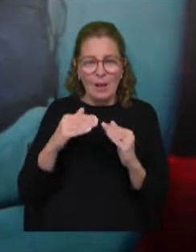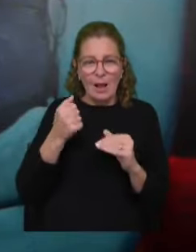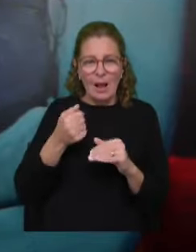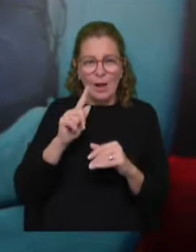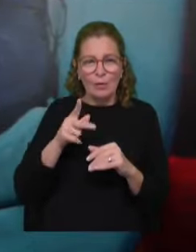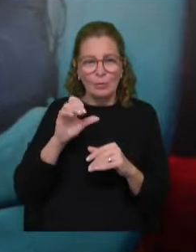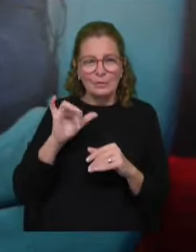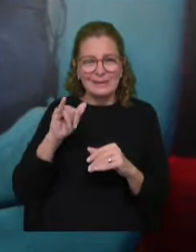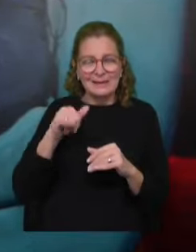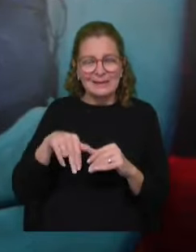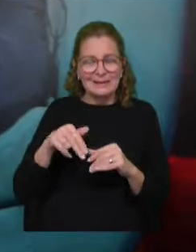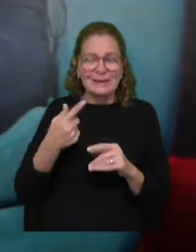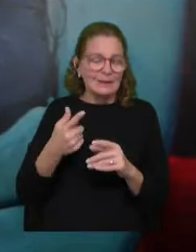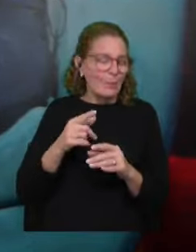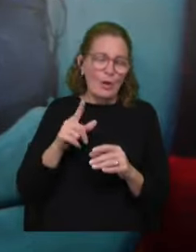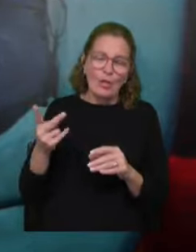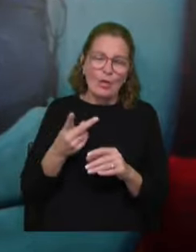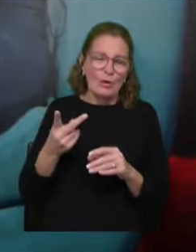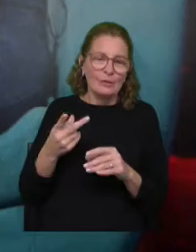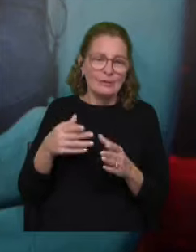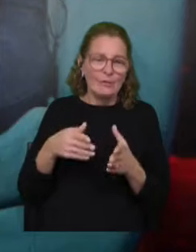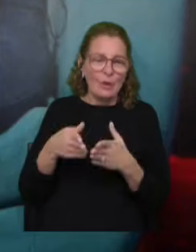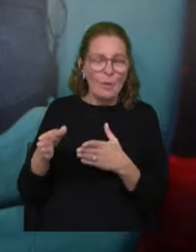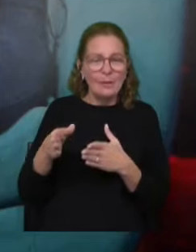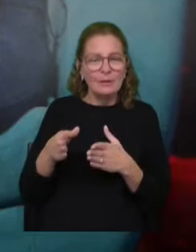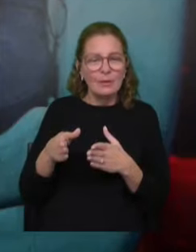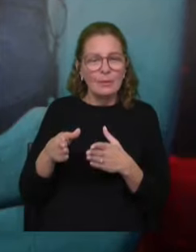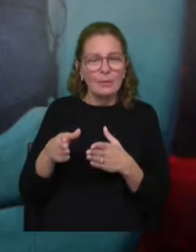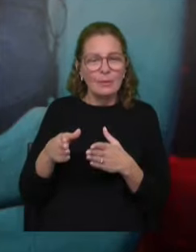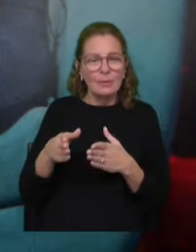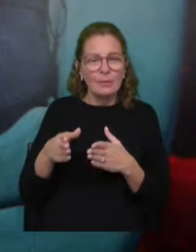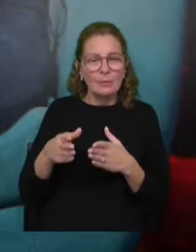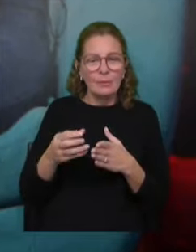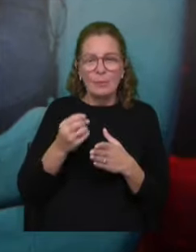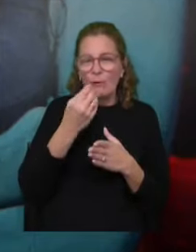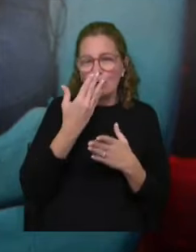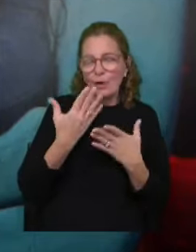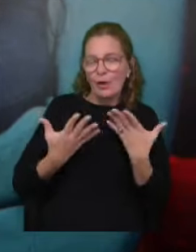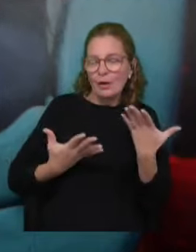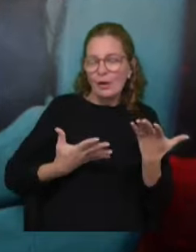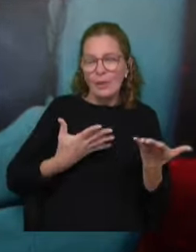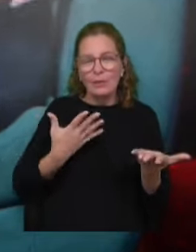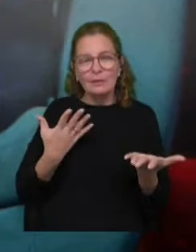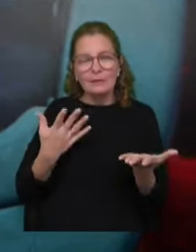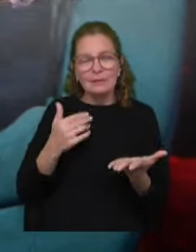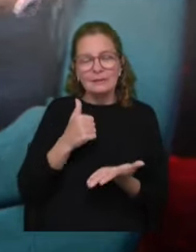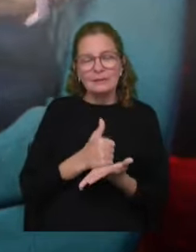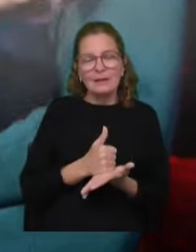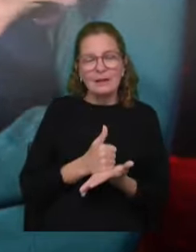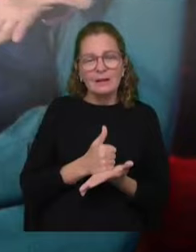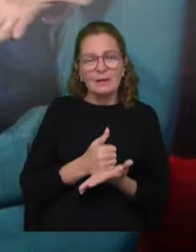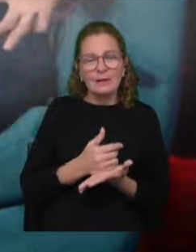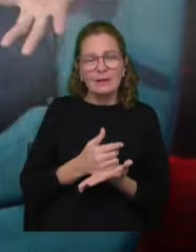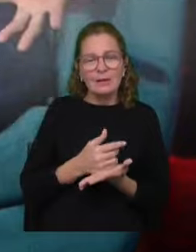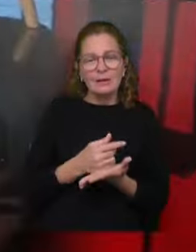es un excelente actor, ella iba por un camino como más entre flores, por decirte, porque ella está en el lugar de